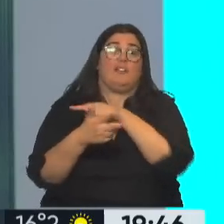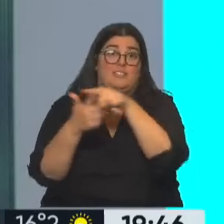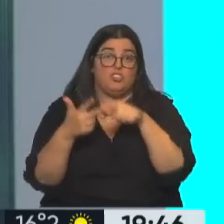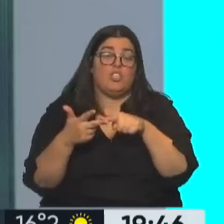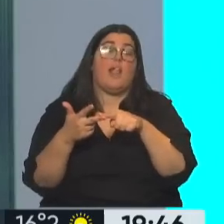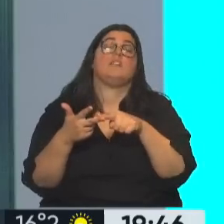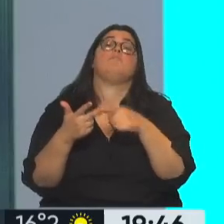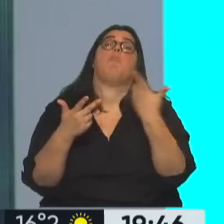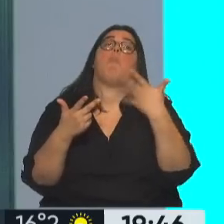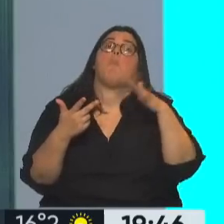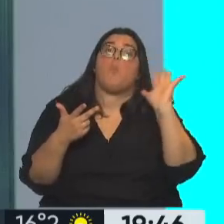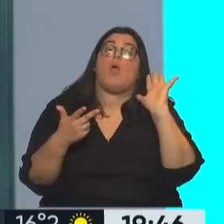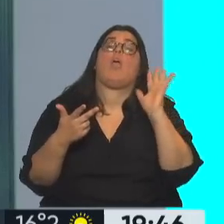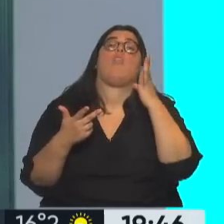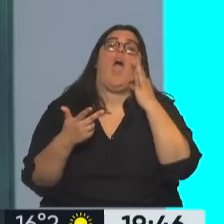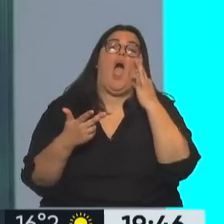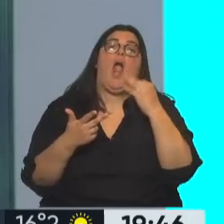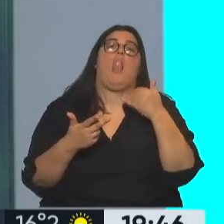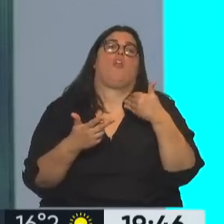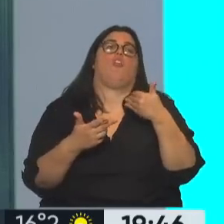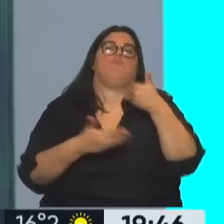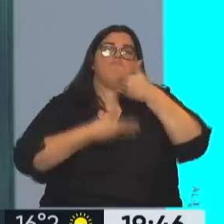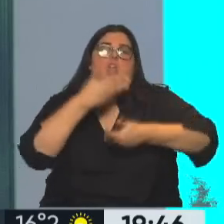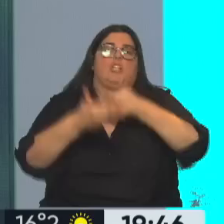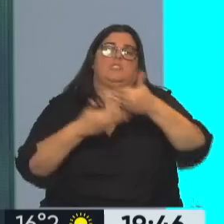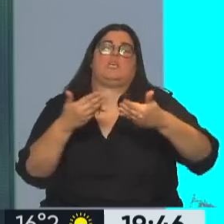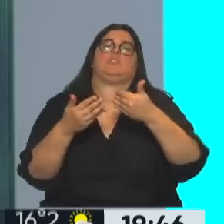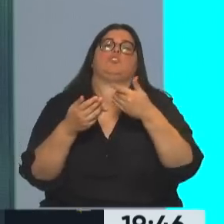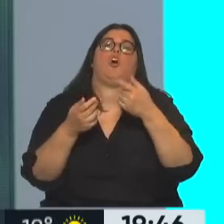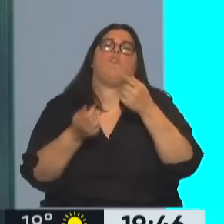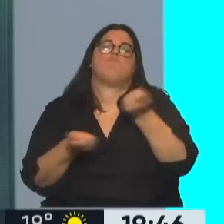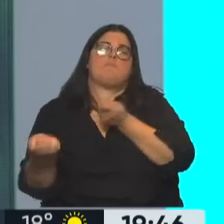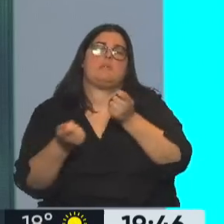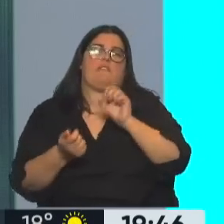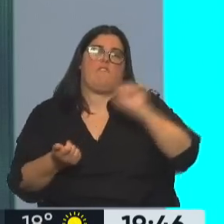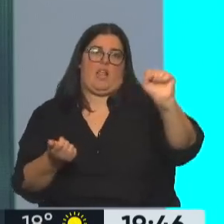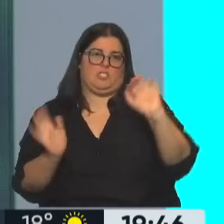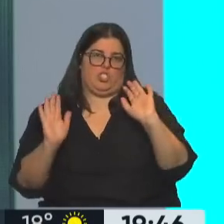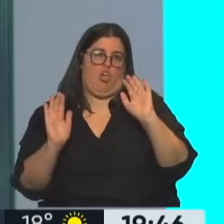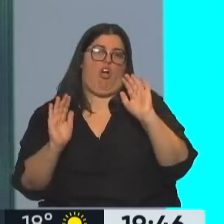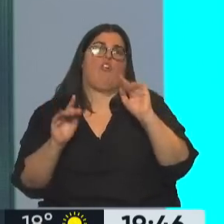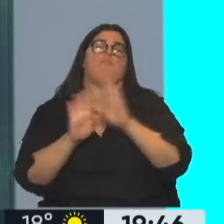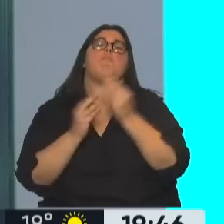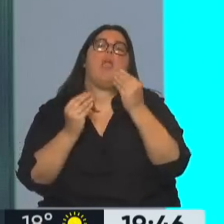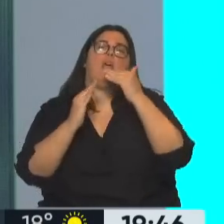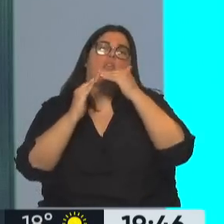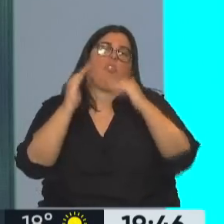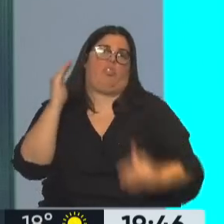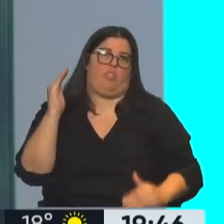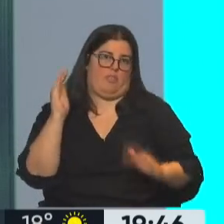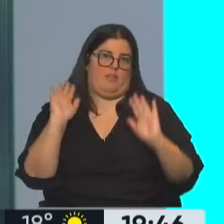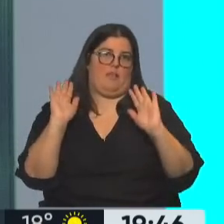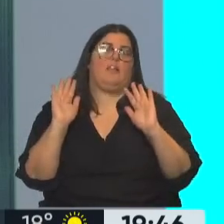puedas hacer un proceso de disciplinamiento de la inflación que tenga una curva descendente que es en definitiva lo que va a permitir